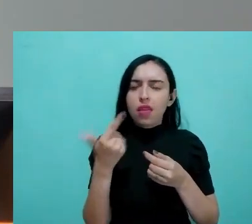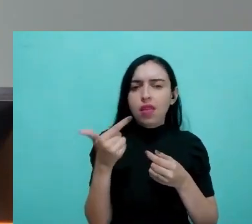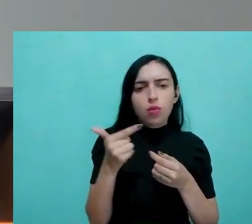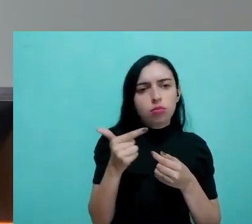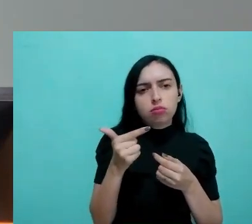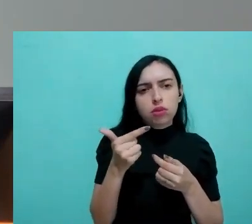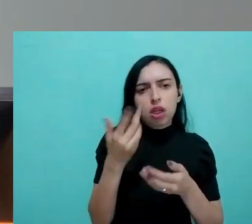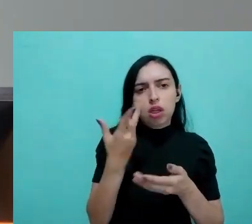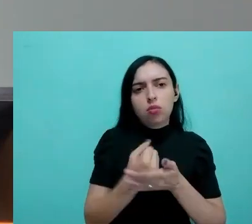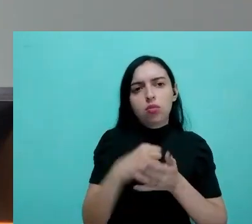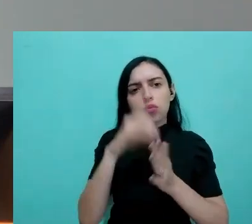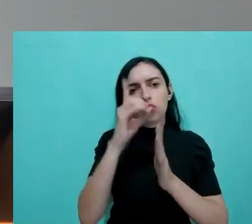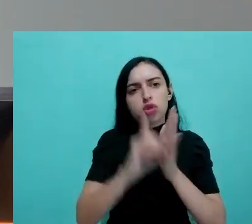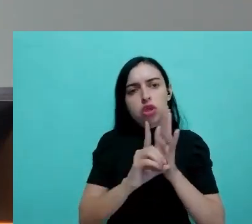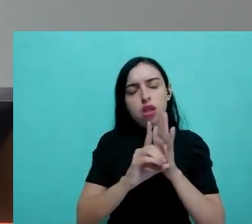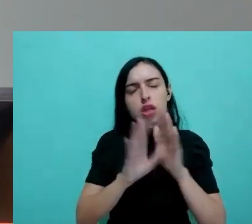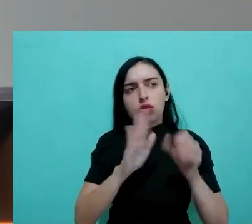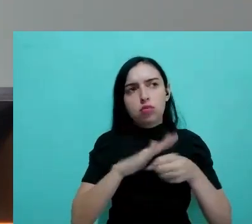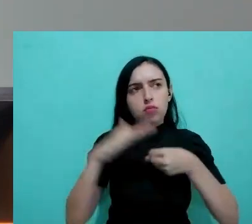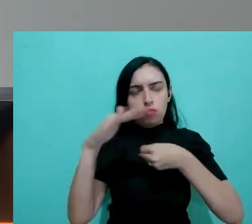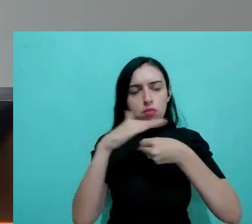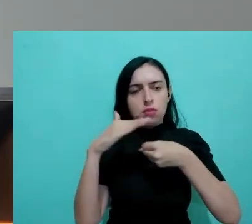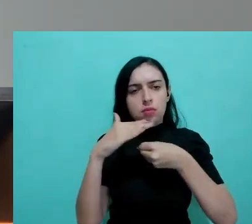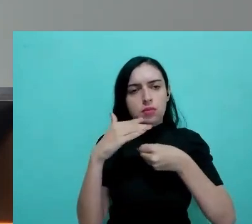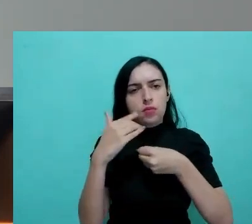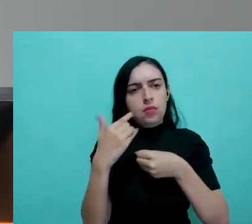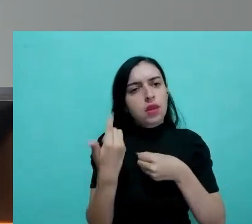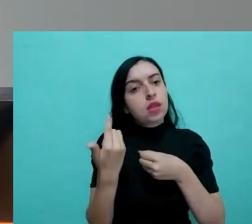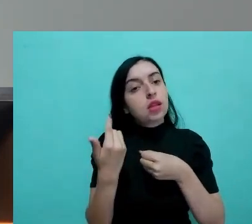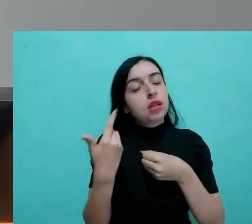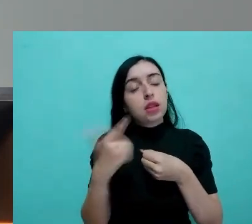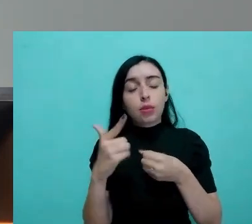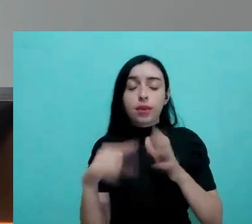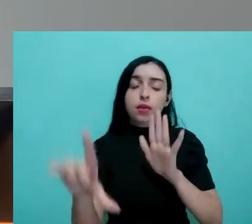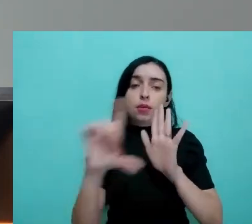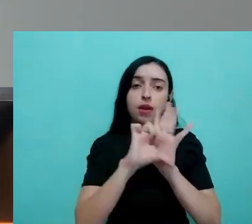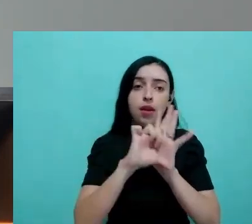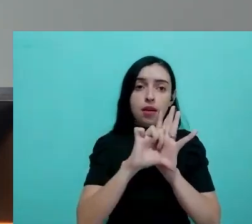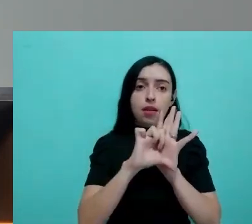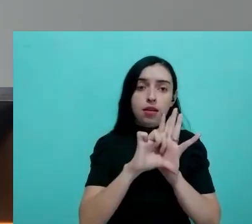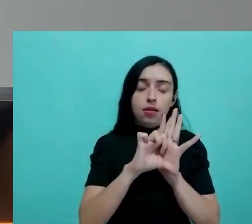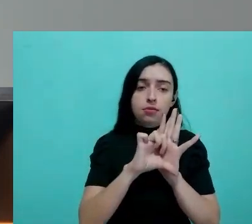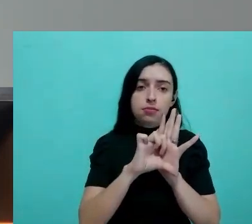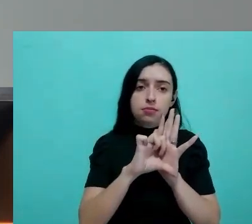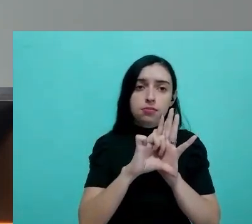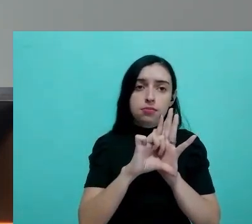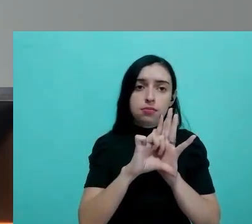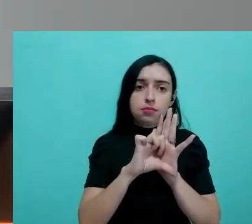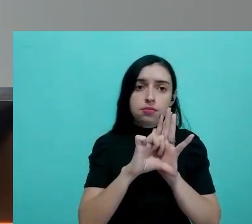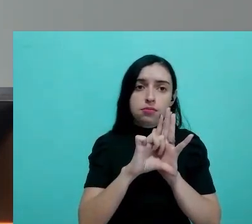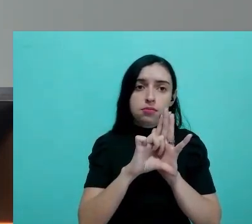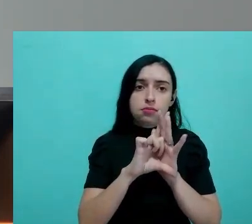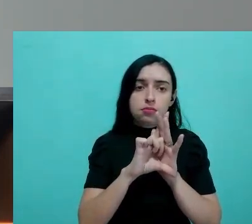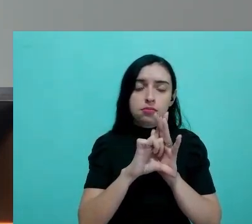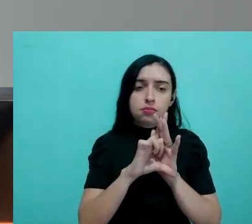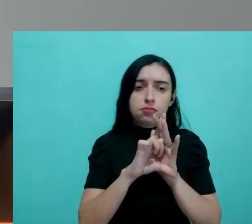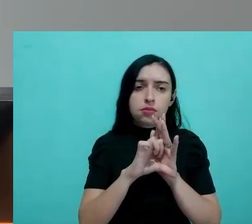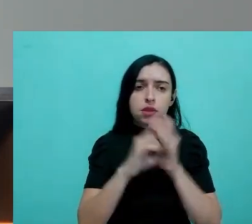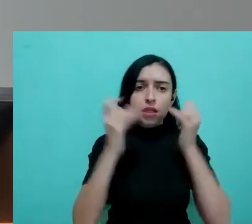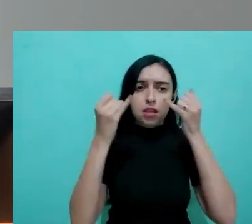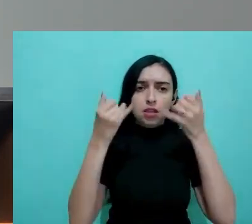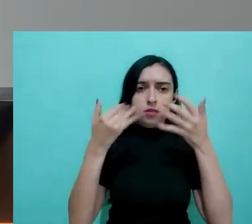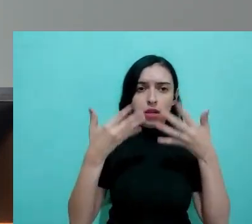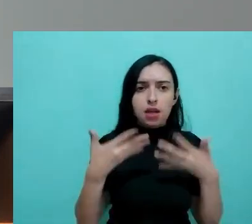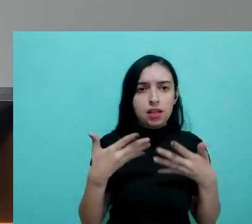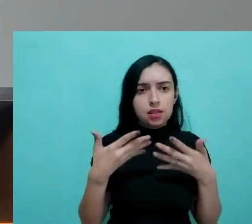derecho subjetivo, sino el de ley. La loi, expresión de la volonté générale,